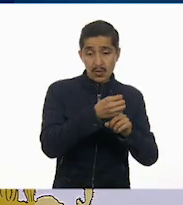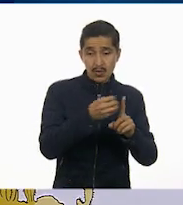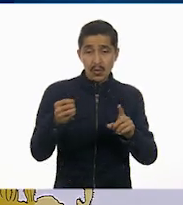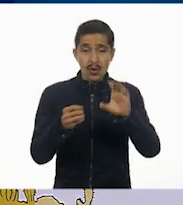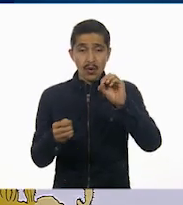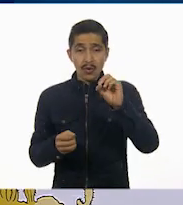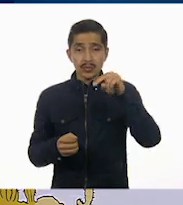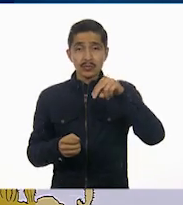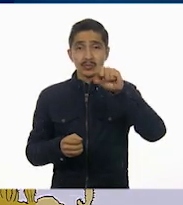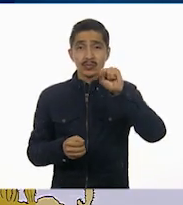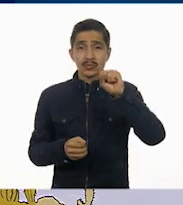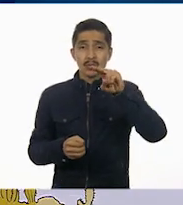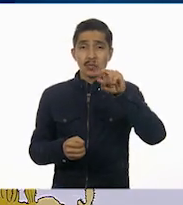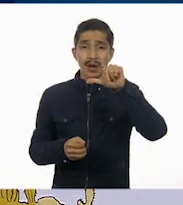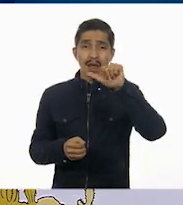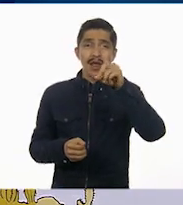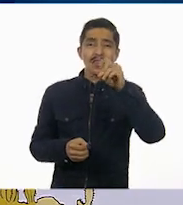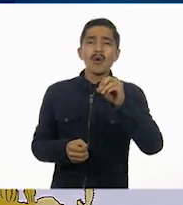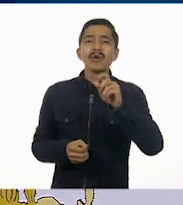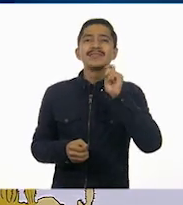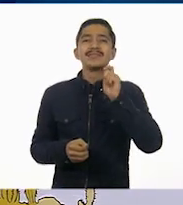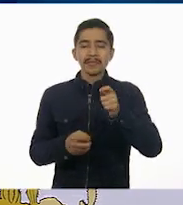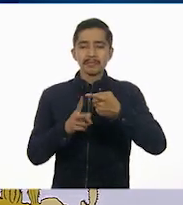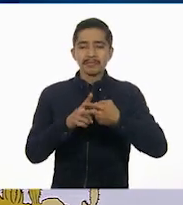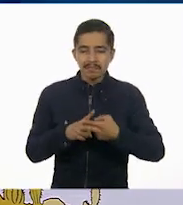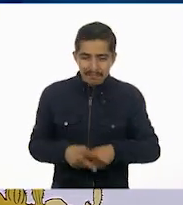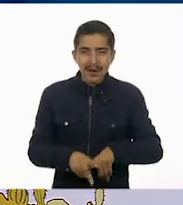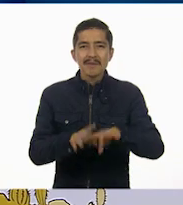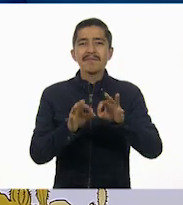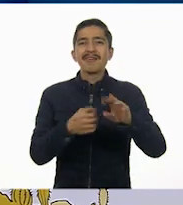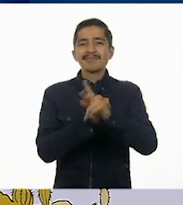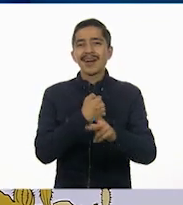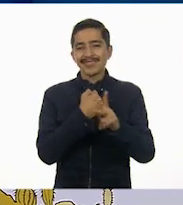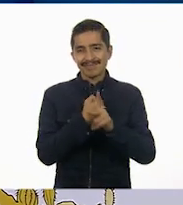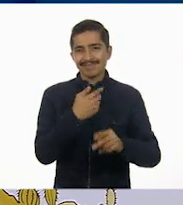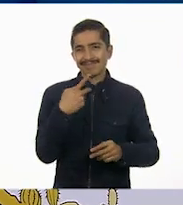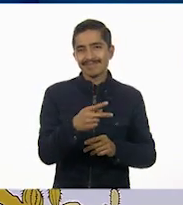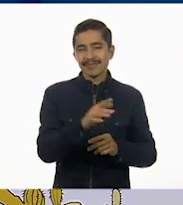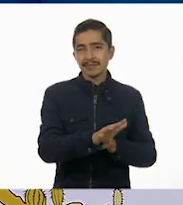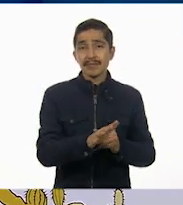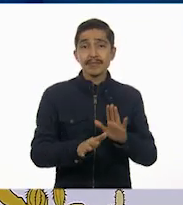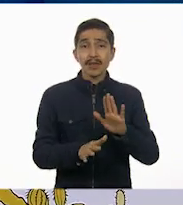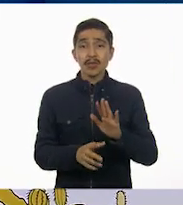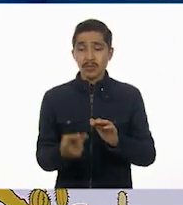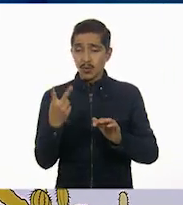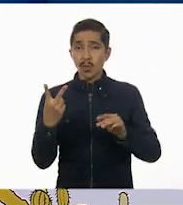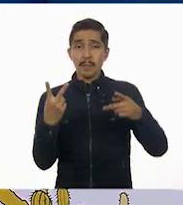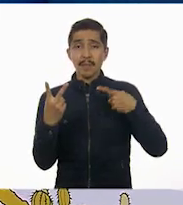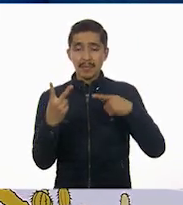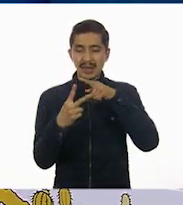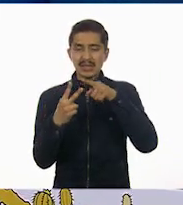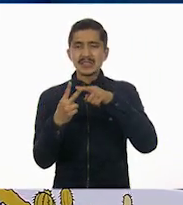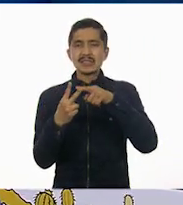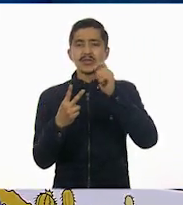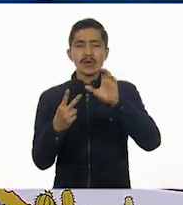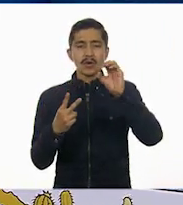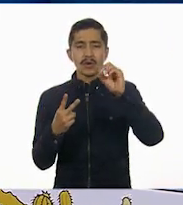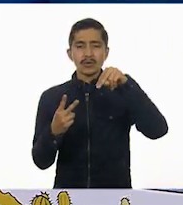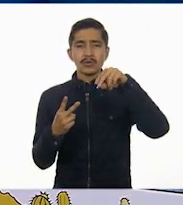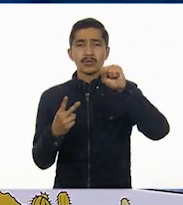consulado da inicio a la República. Los 2 ciudadanos que ocupaban el puesto de cónsul